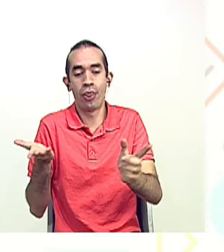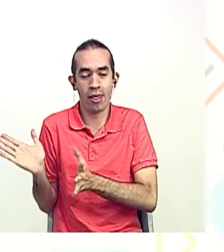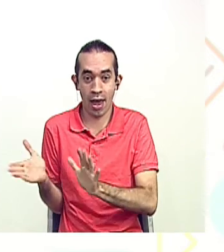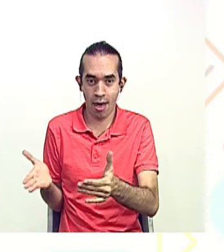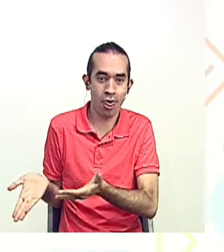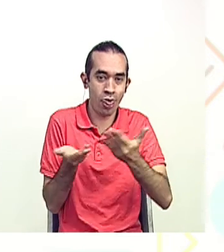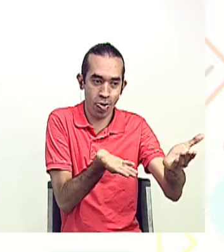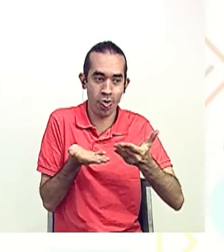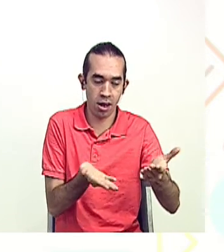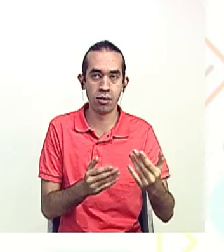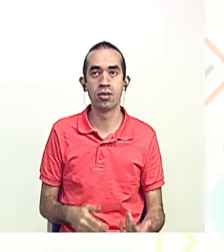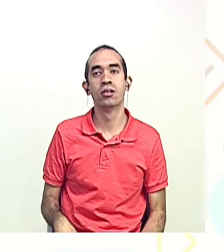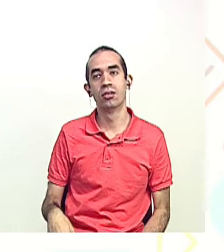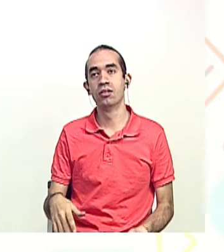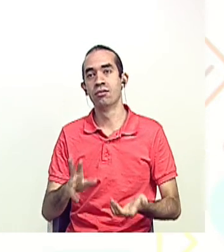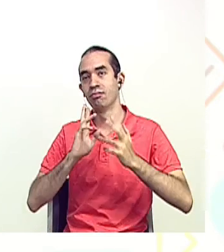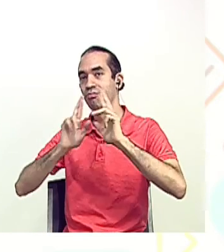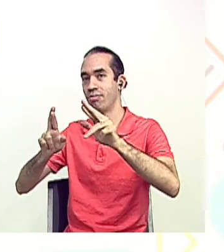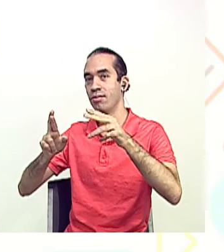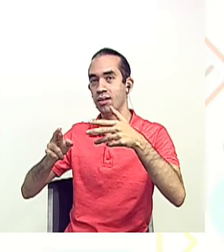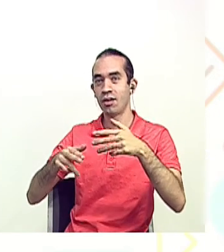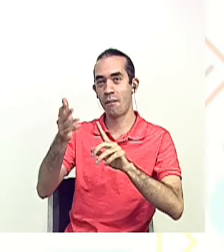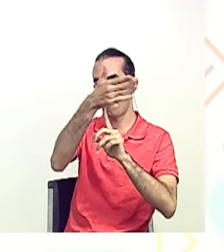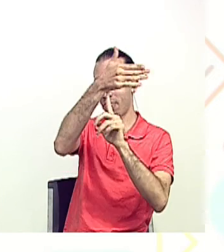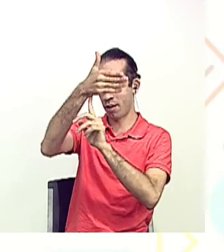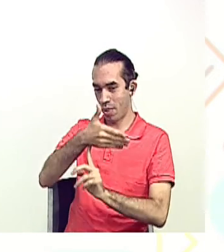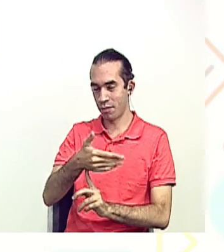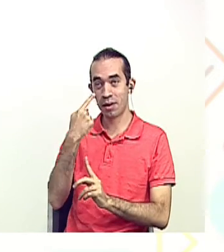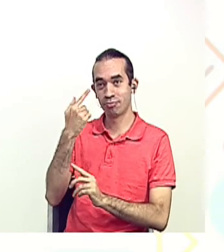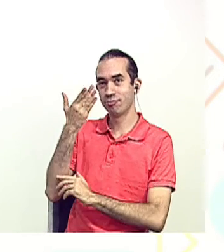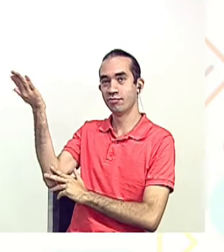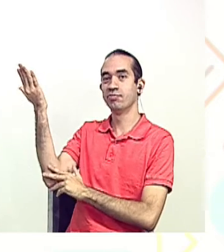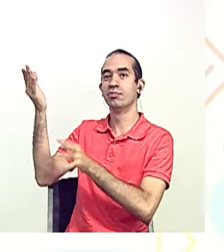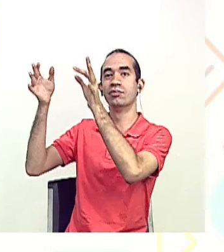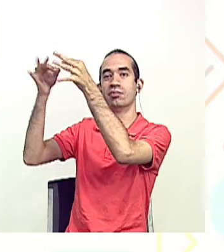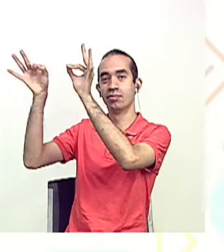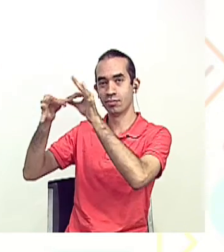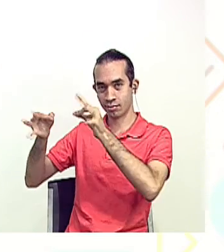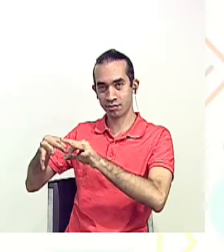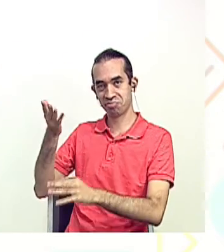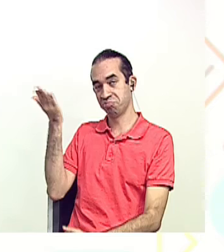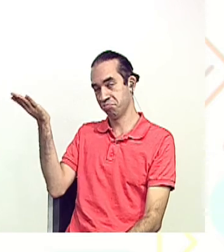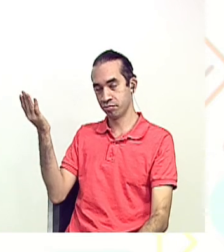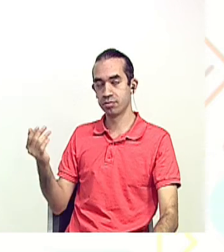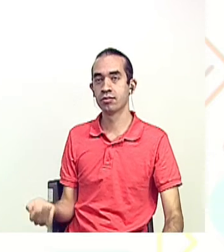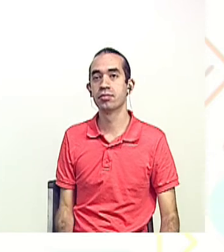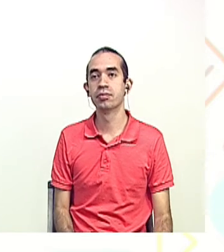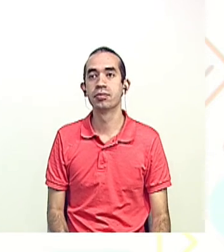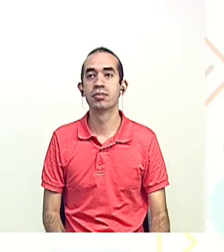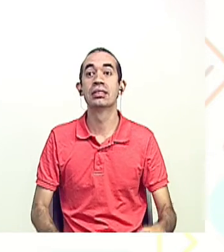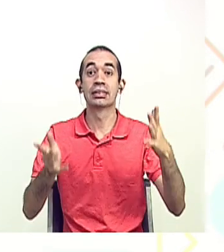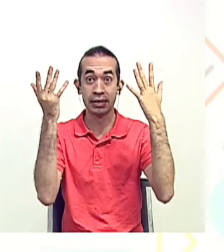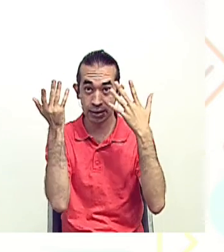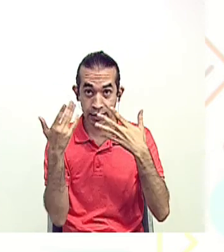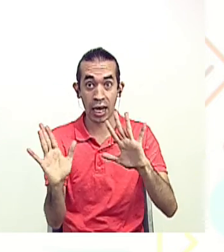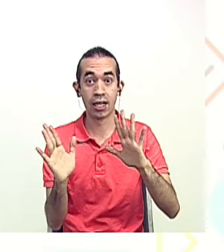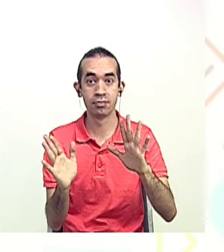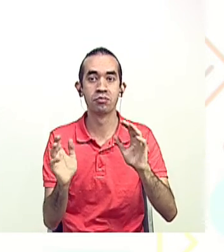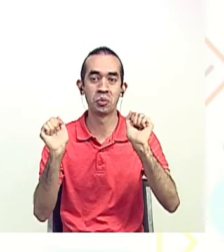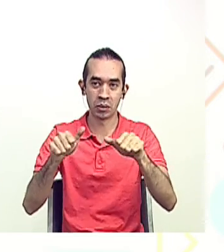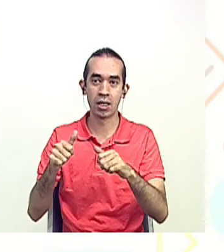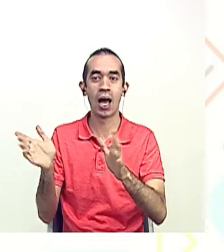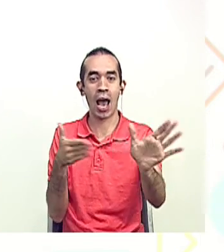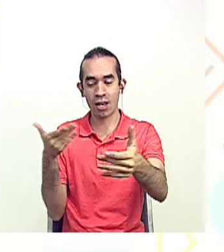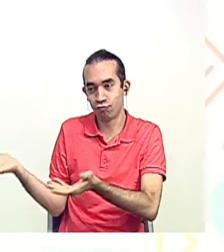factorizaciones corresponden a las que podemos ver en pantalla. Entonces, ya podrán bajar